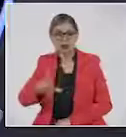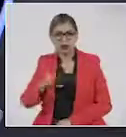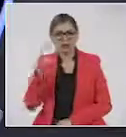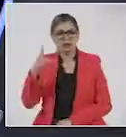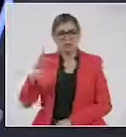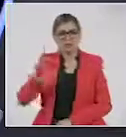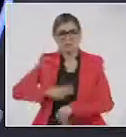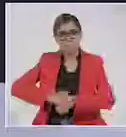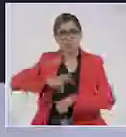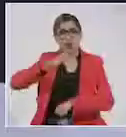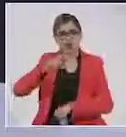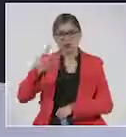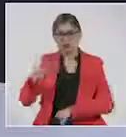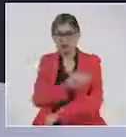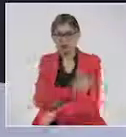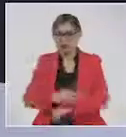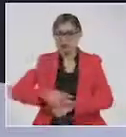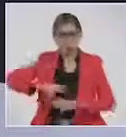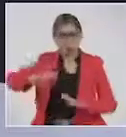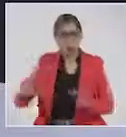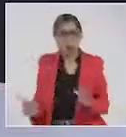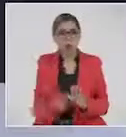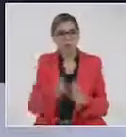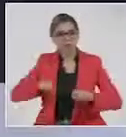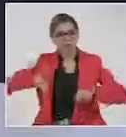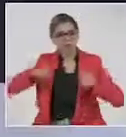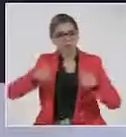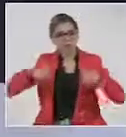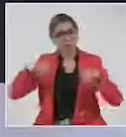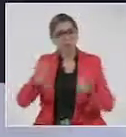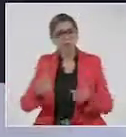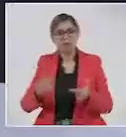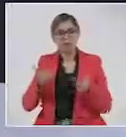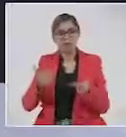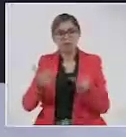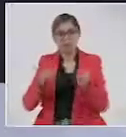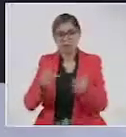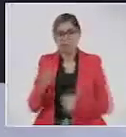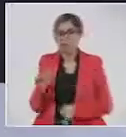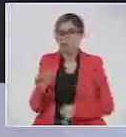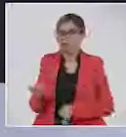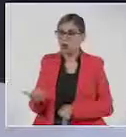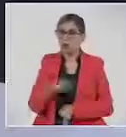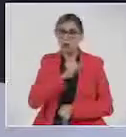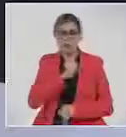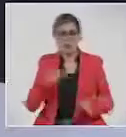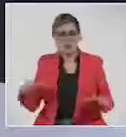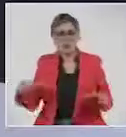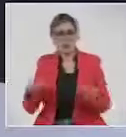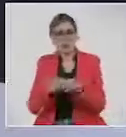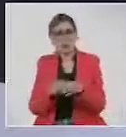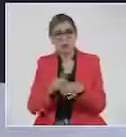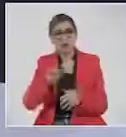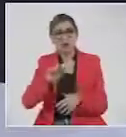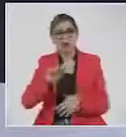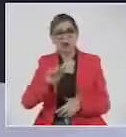de la familia Pila, el que recuperó la tradición y sí. El que precisamente volvió a formar una cuadrilla de tastuanes y